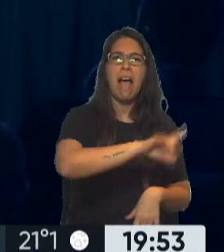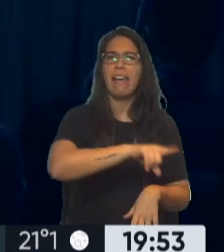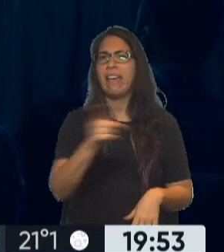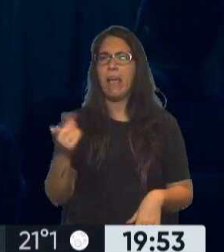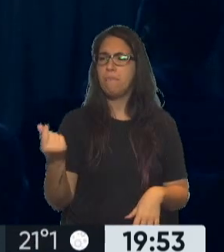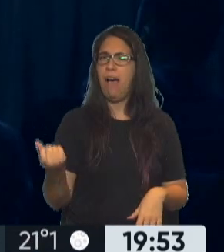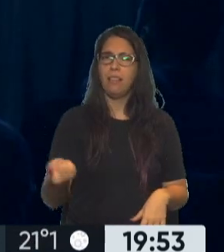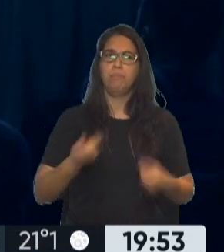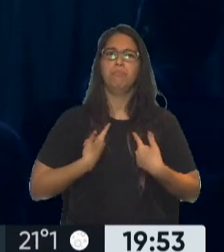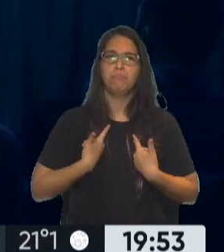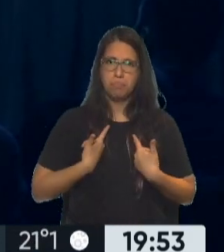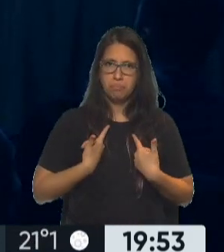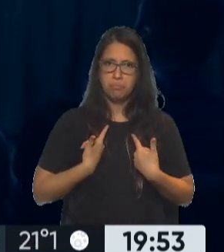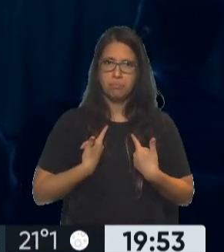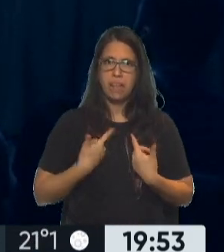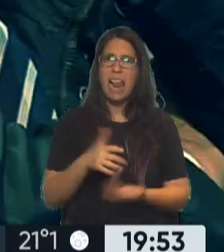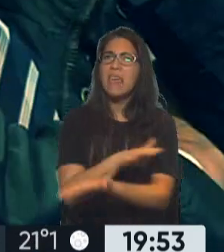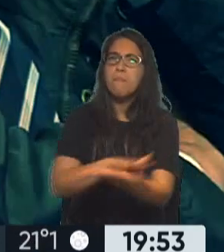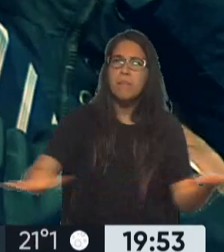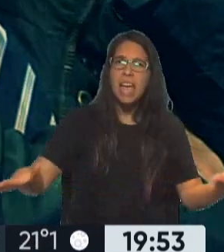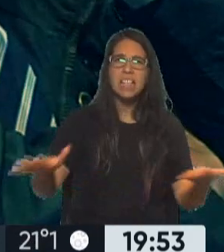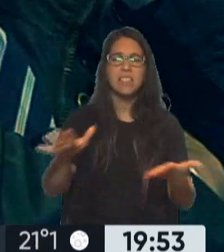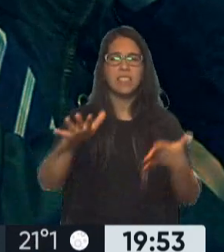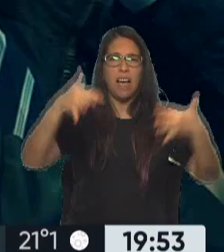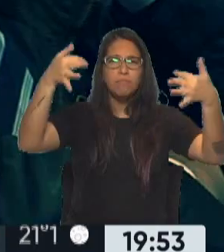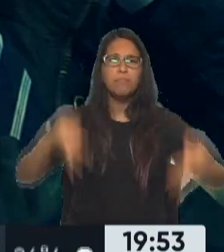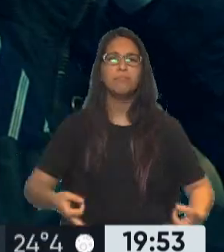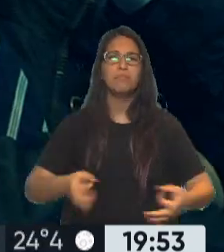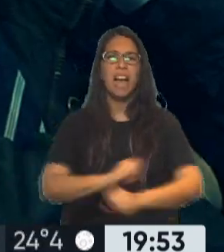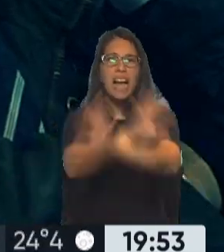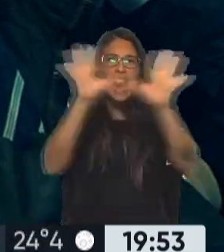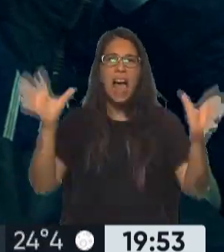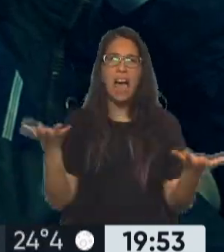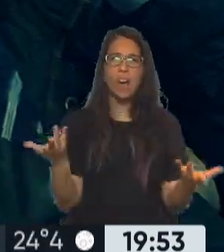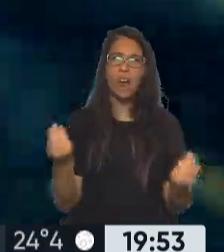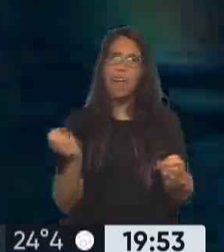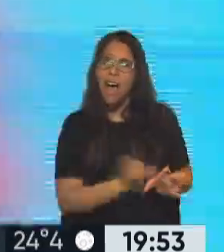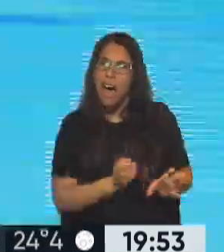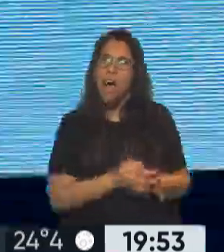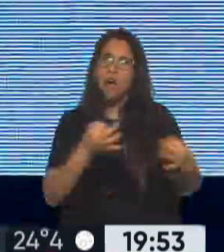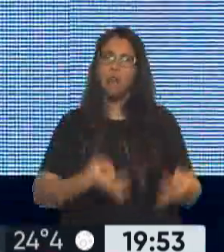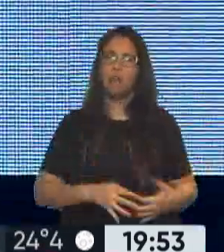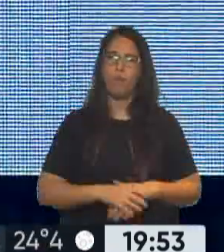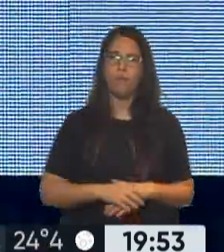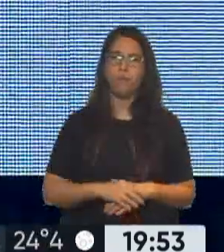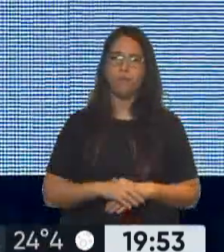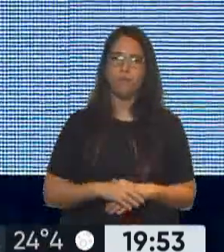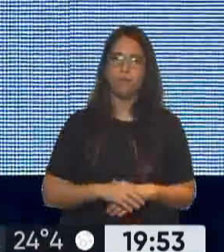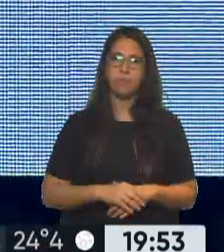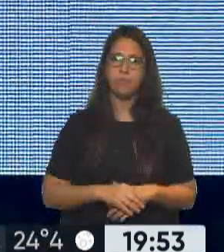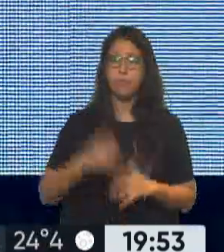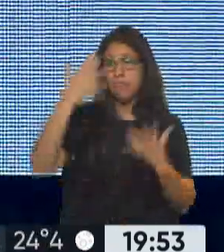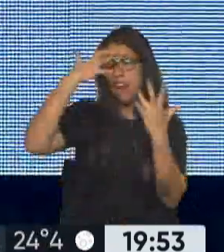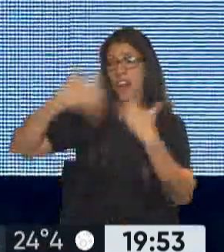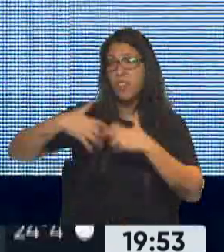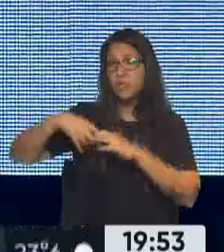propia. Limpieza, transparencia y austeridad. Y esta reflexión